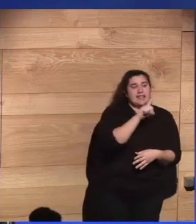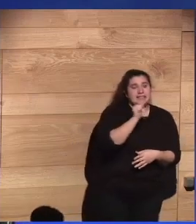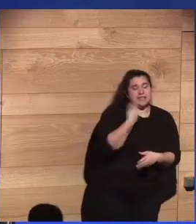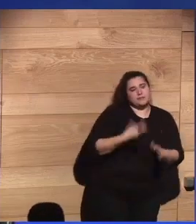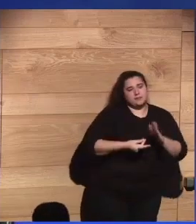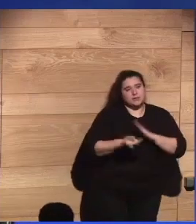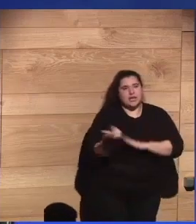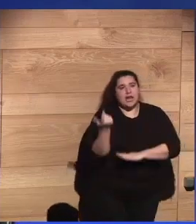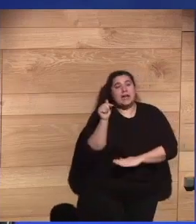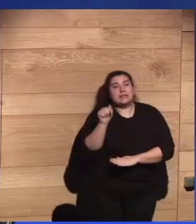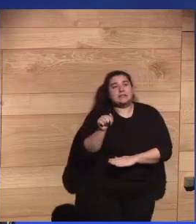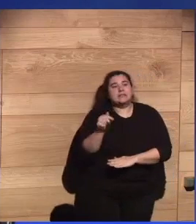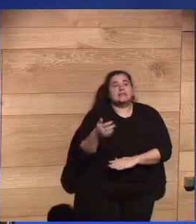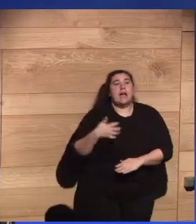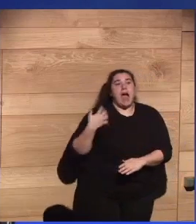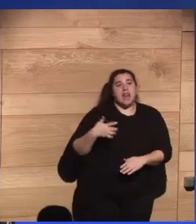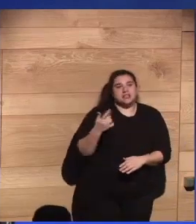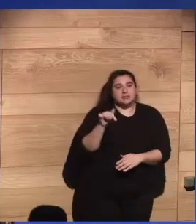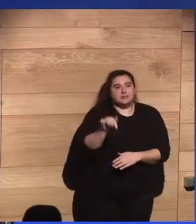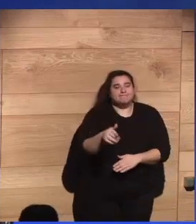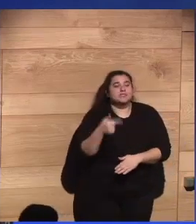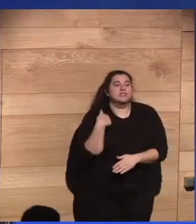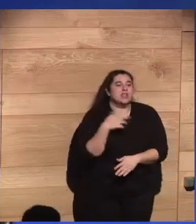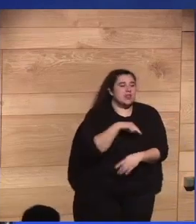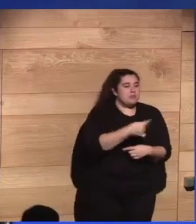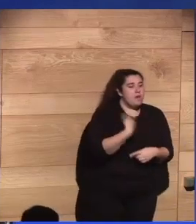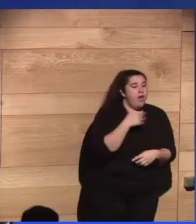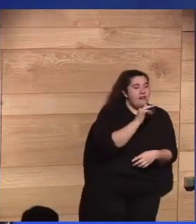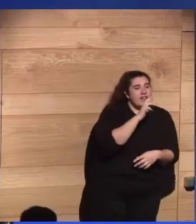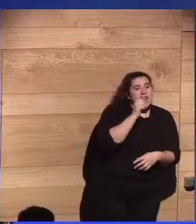mundo un poco, matan a Federico y